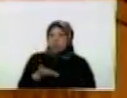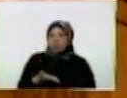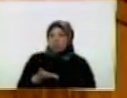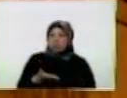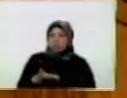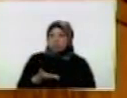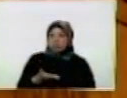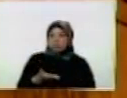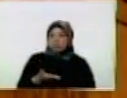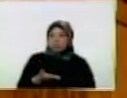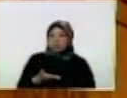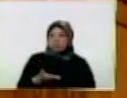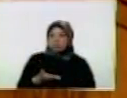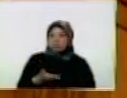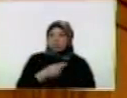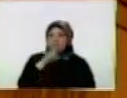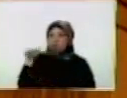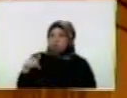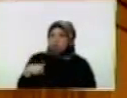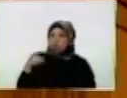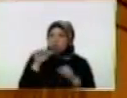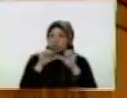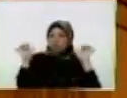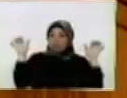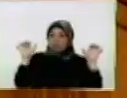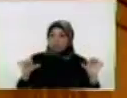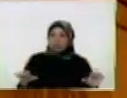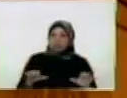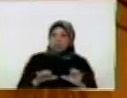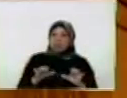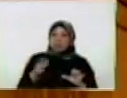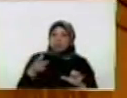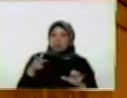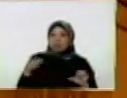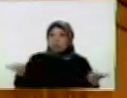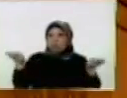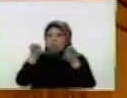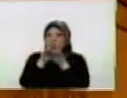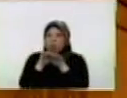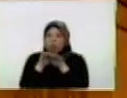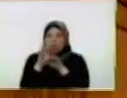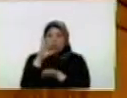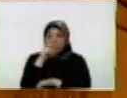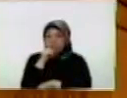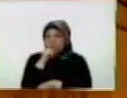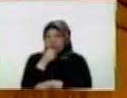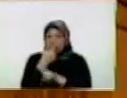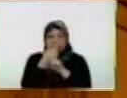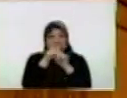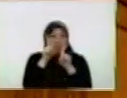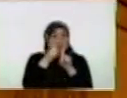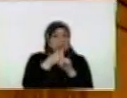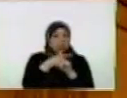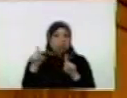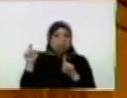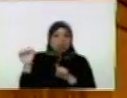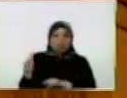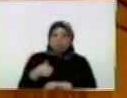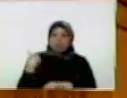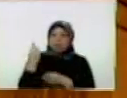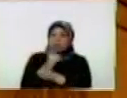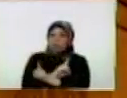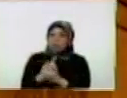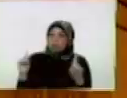destacar que no todos los sistemas democráticos del mundo son homogéneos. Hay diversos mecanismos para garantizar la